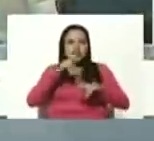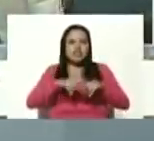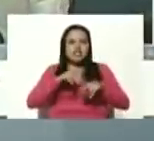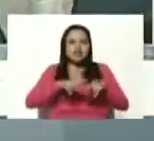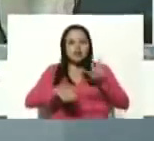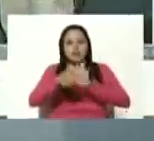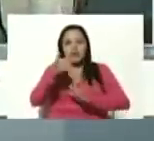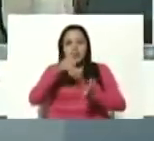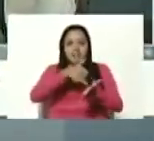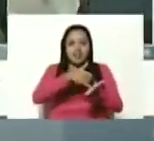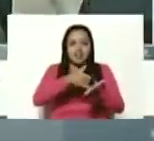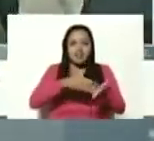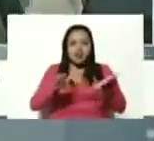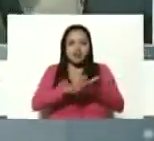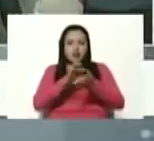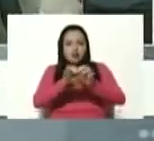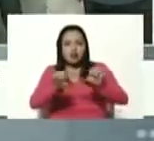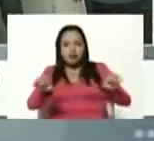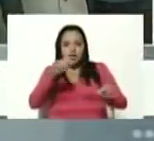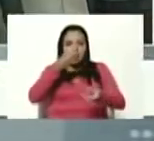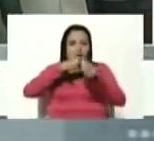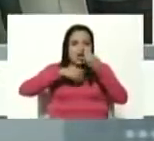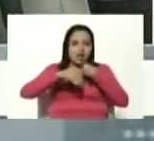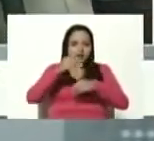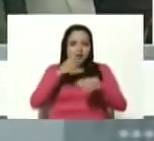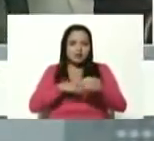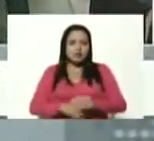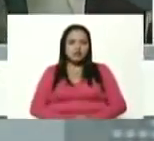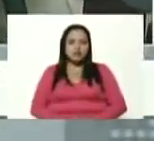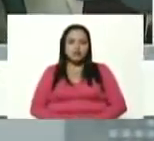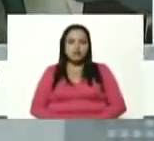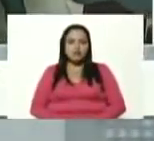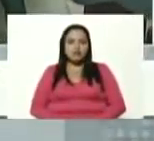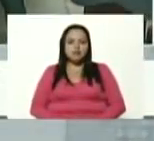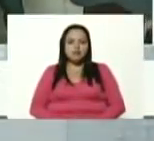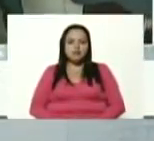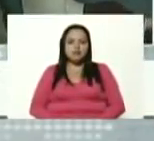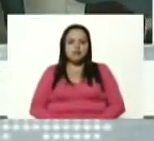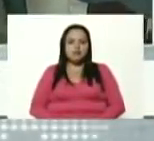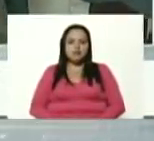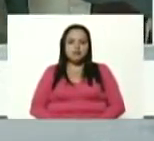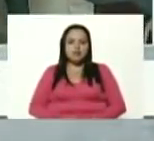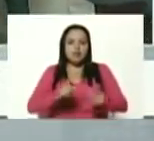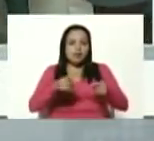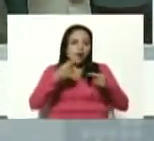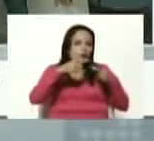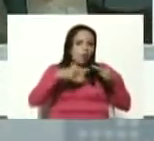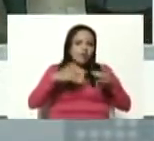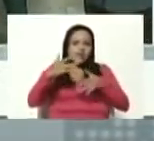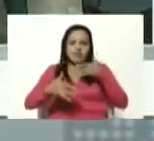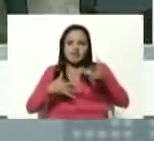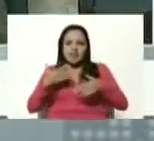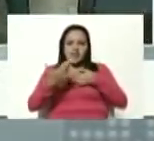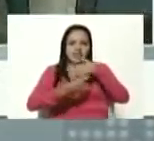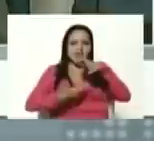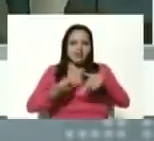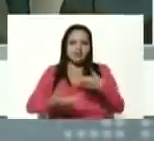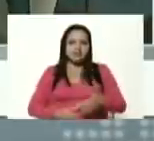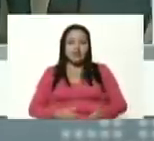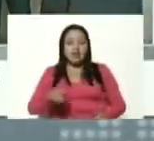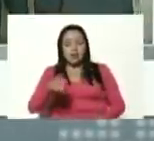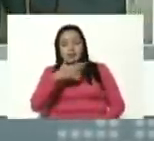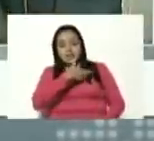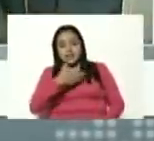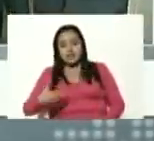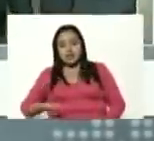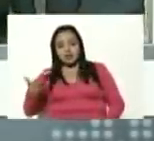vulnerables. Correcto. En educación, alimentación y varios tipos de actividades recreativas. Presidente, debe